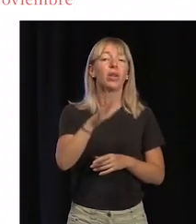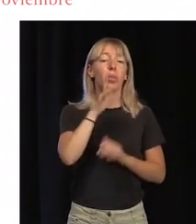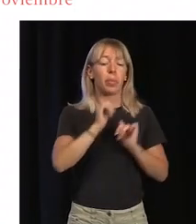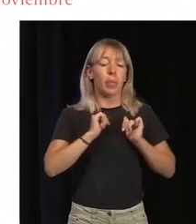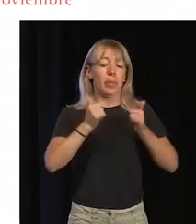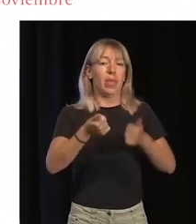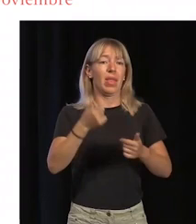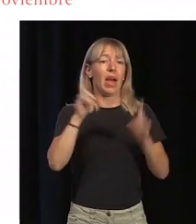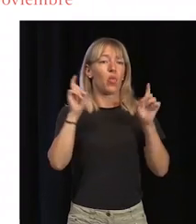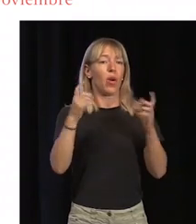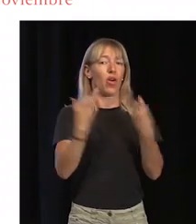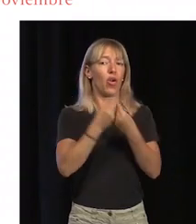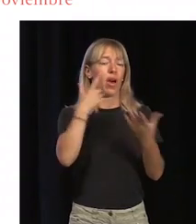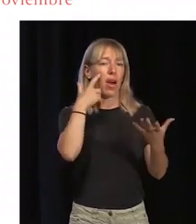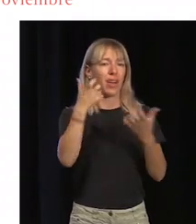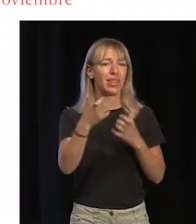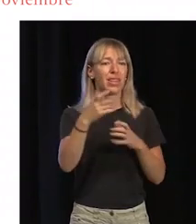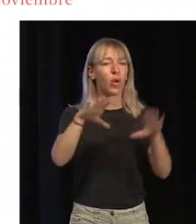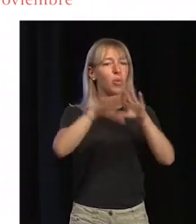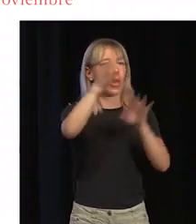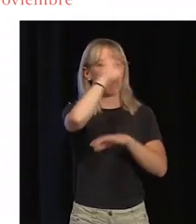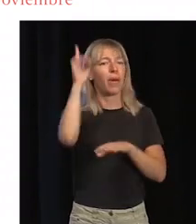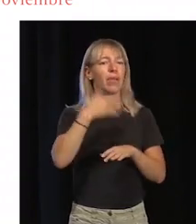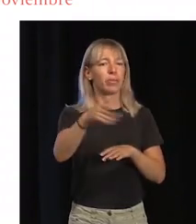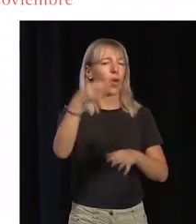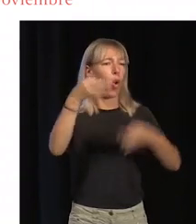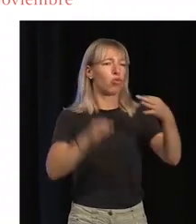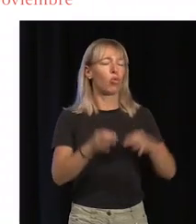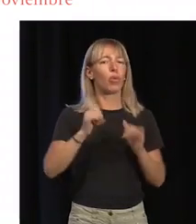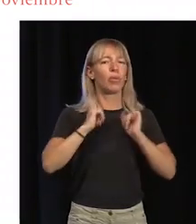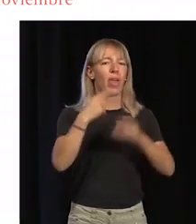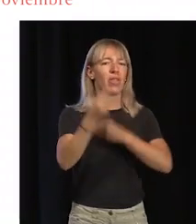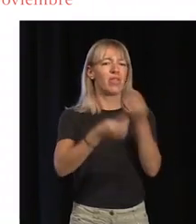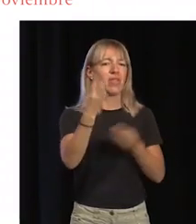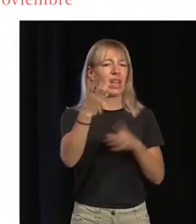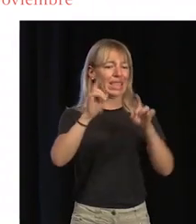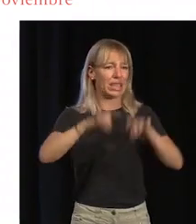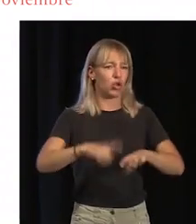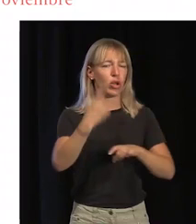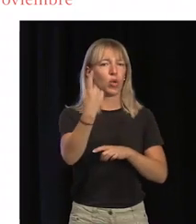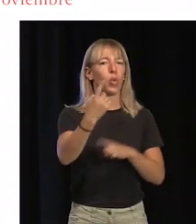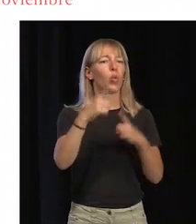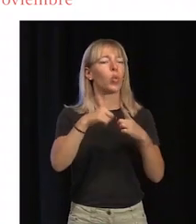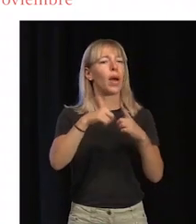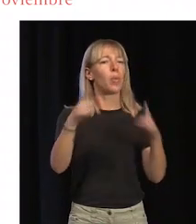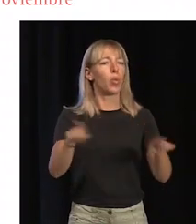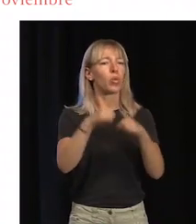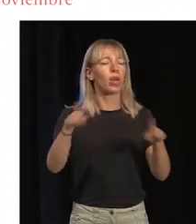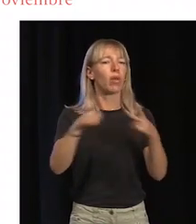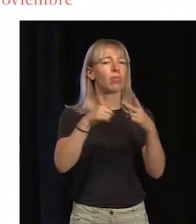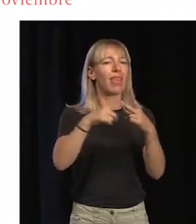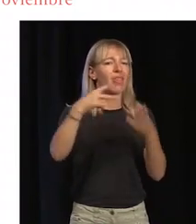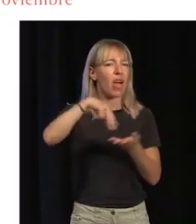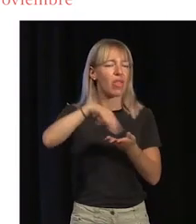despegar Educa con el Arte en la Comunidad de Madrid este otoño vamos a hacer 3 sesiones, una destinada a la música, una destinada a